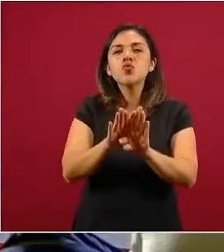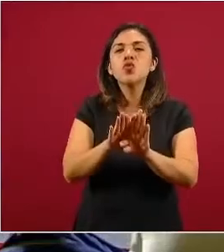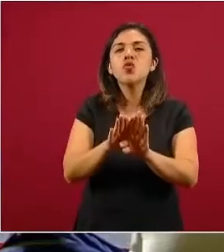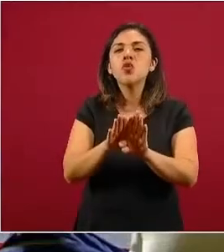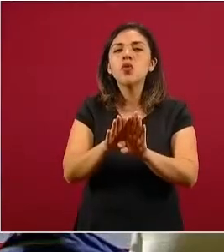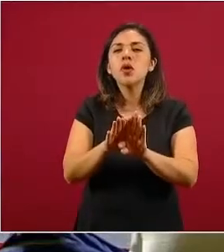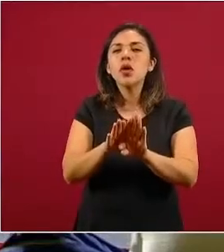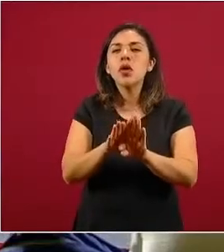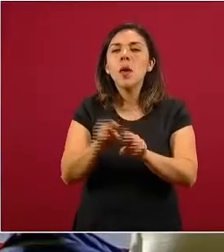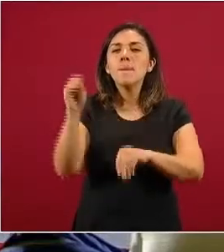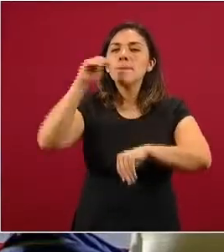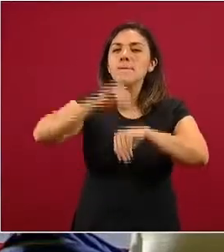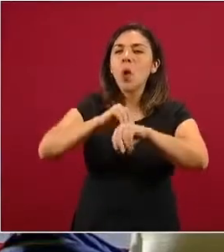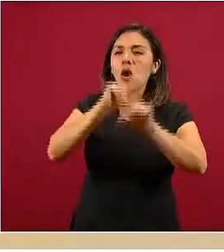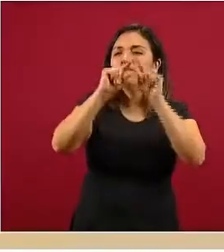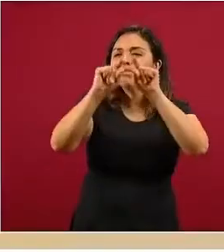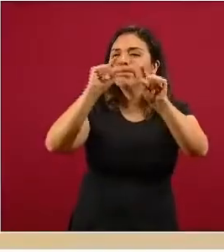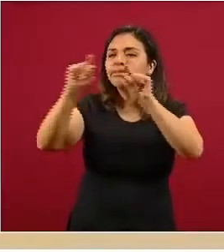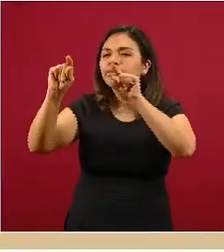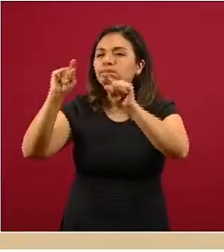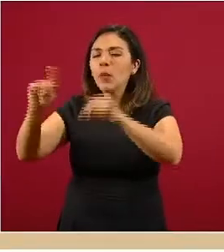monitoreo. La siguiente, por favor.